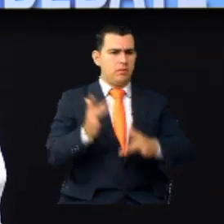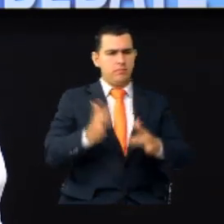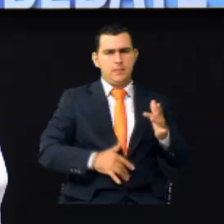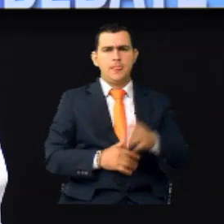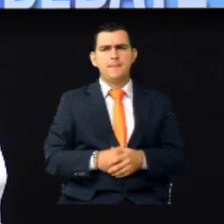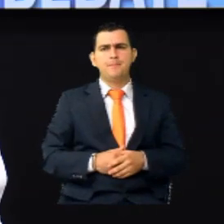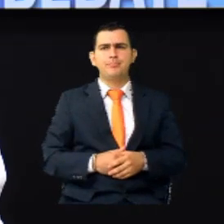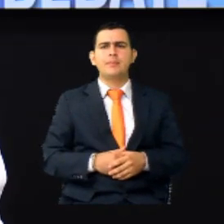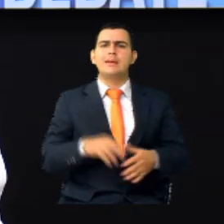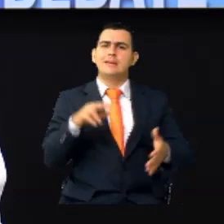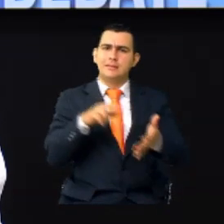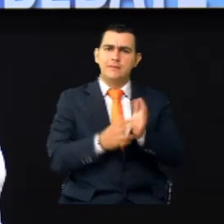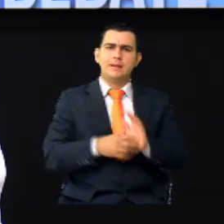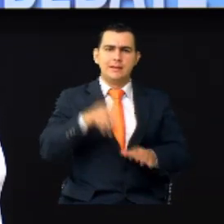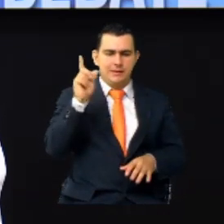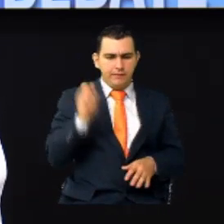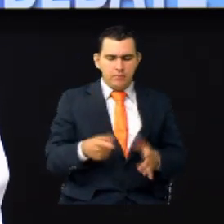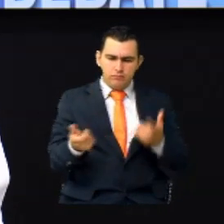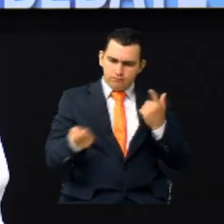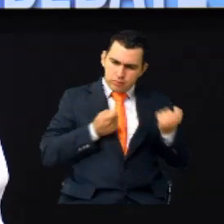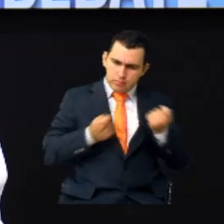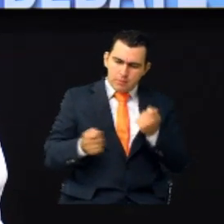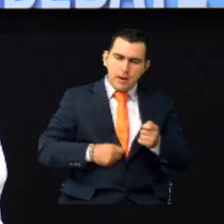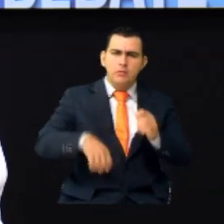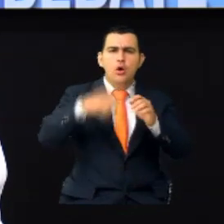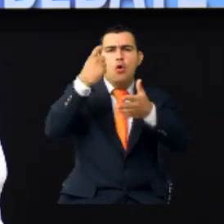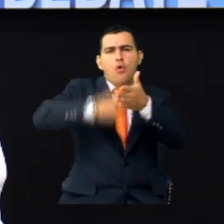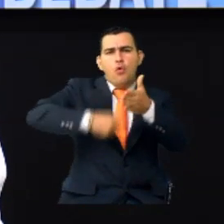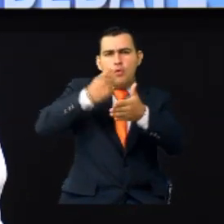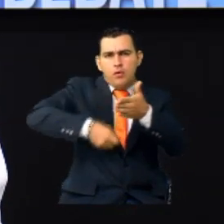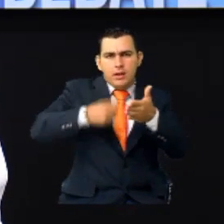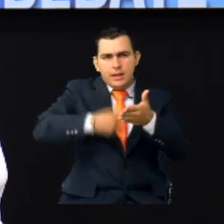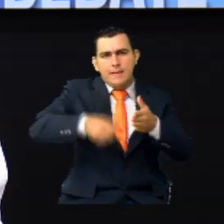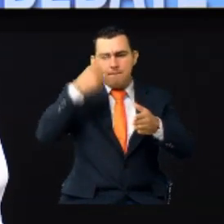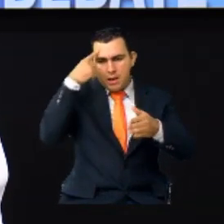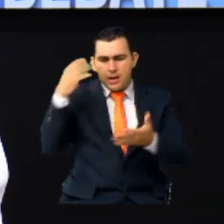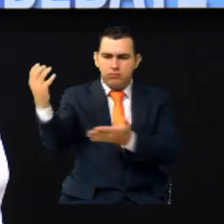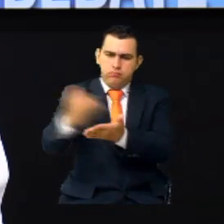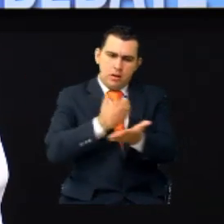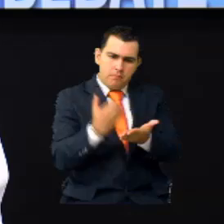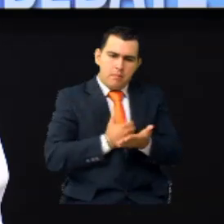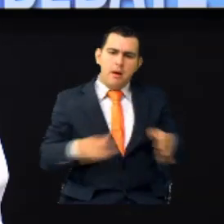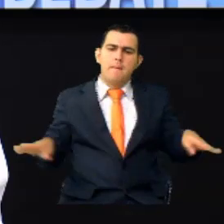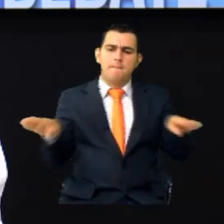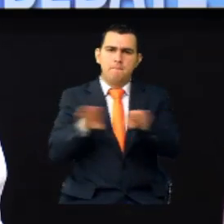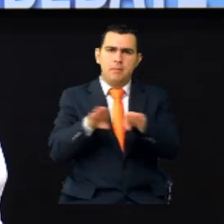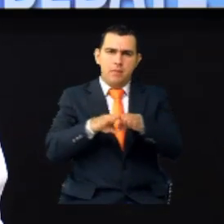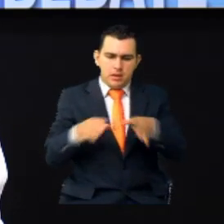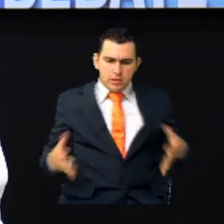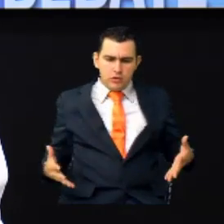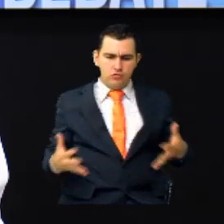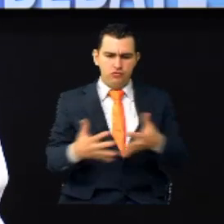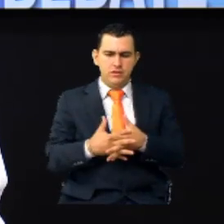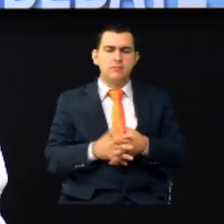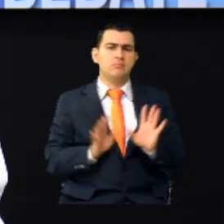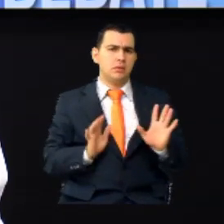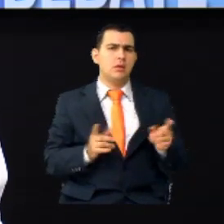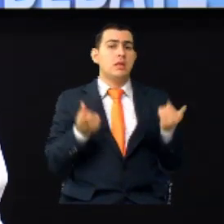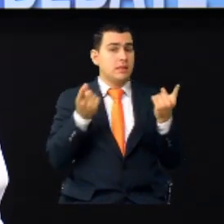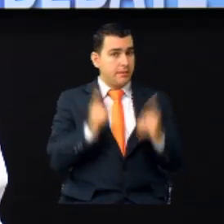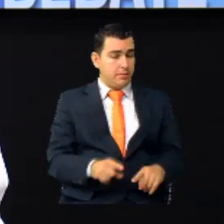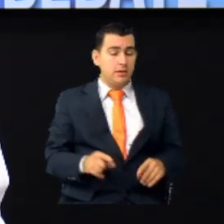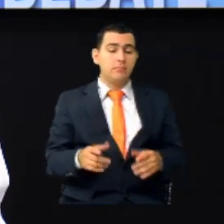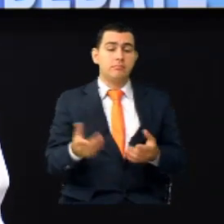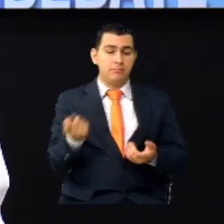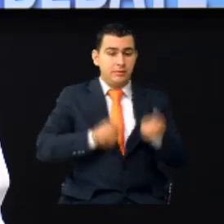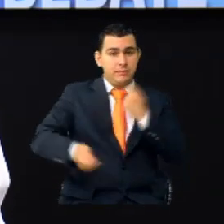Eso significa que tenemos que hacer un ajuste adecuado para hacer un recaudo más justo, equitativo e incluyente, como lo hemos planteado, y además porque la dinámica